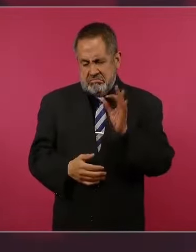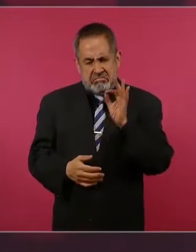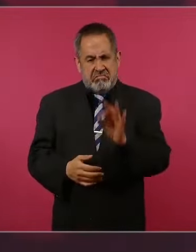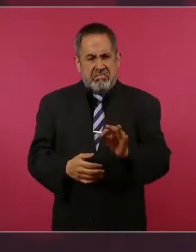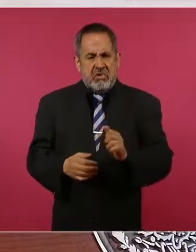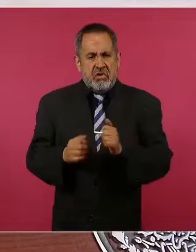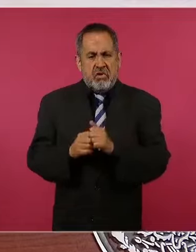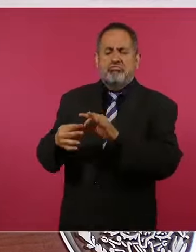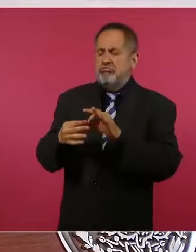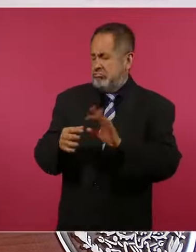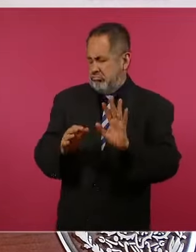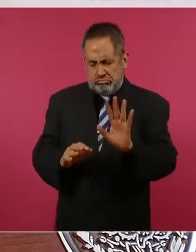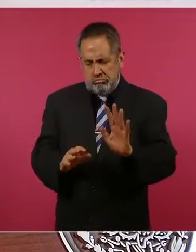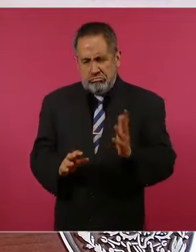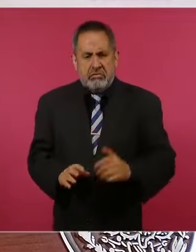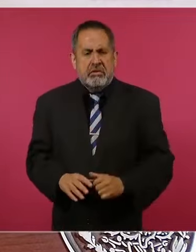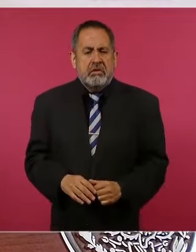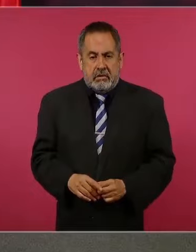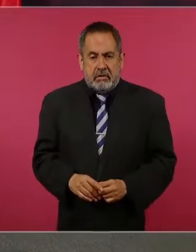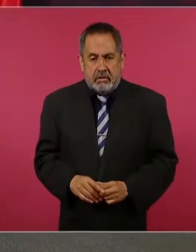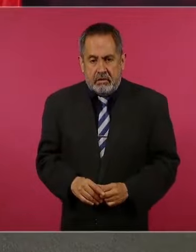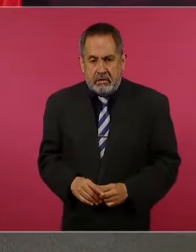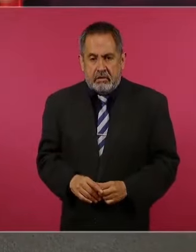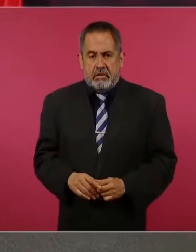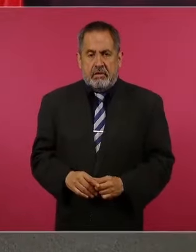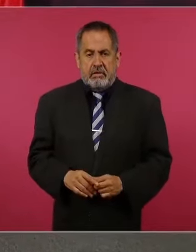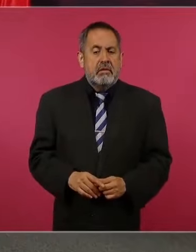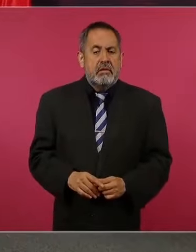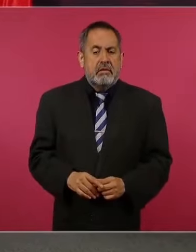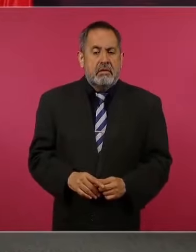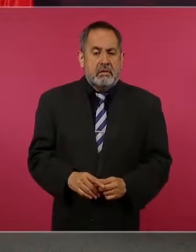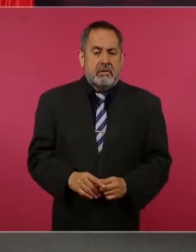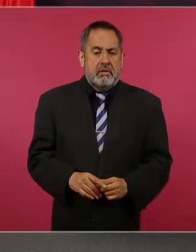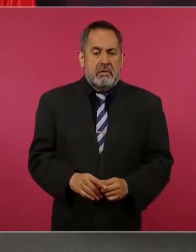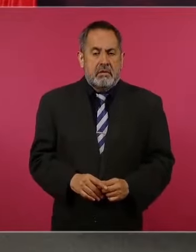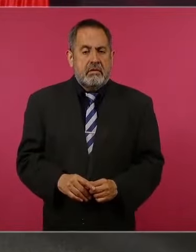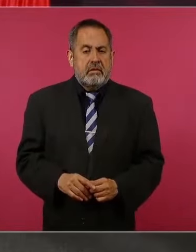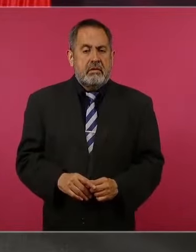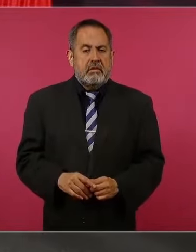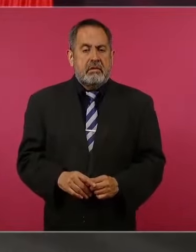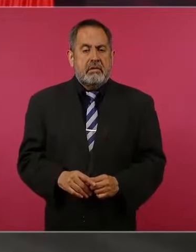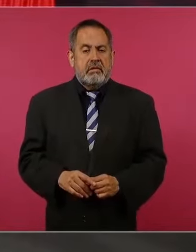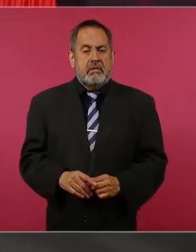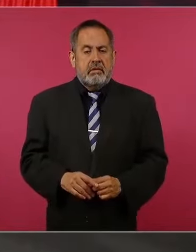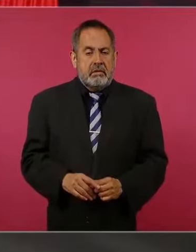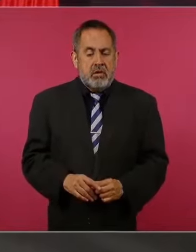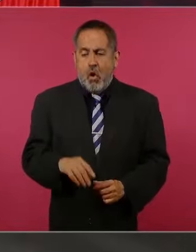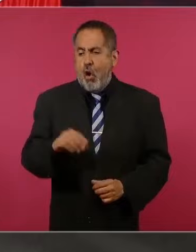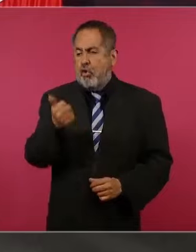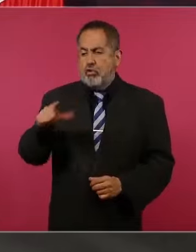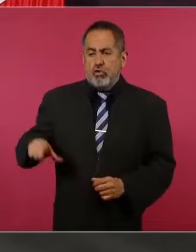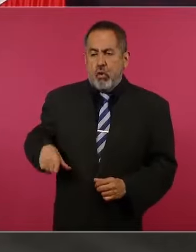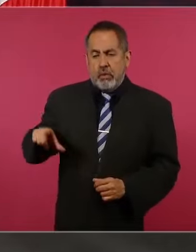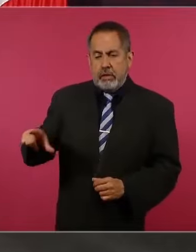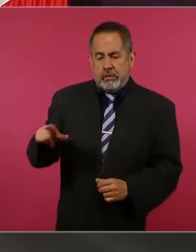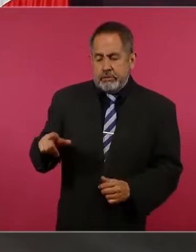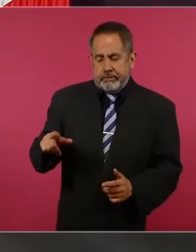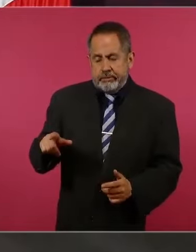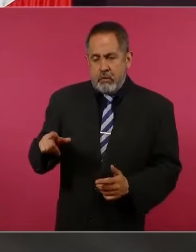con gobiernos que no han logrado, sobre todo porque no ha habido la